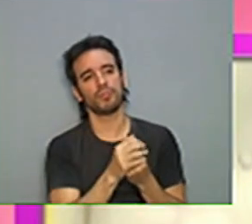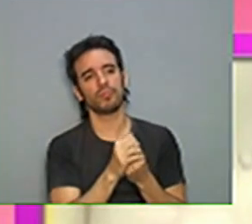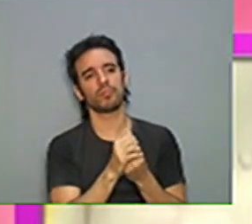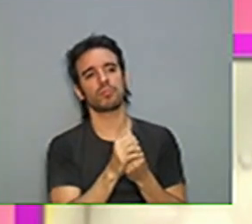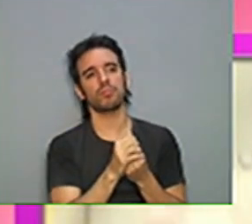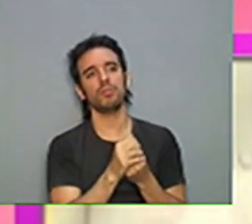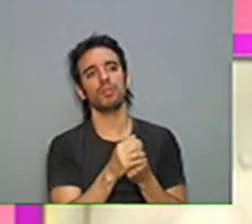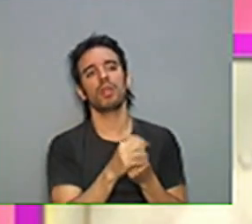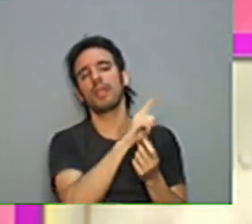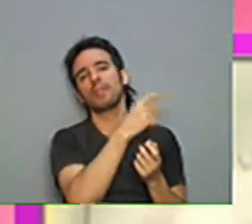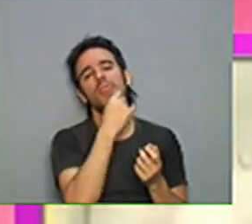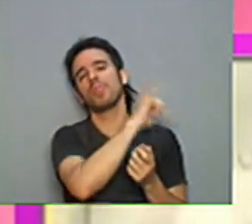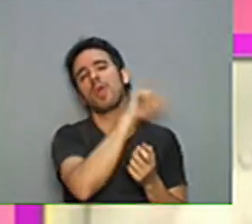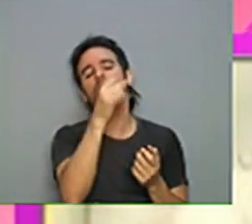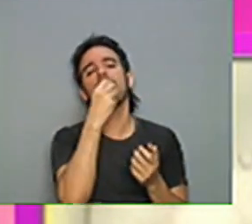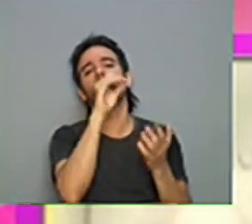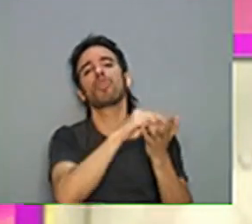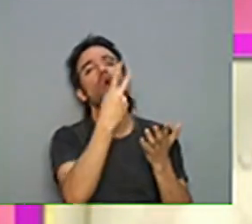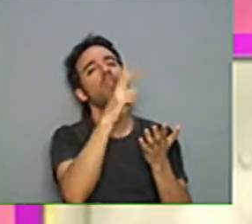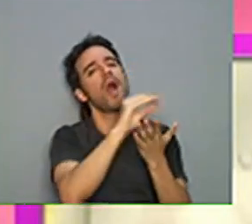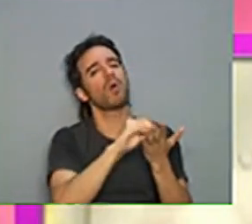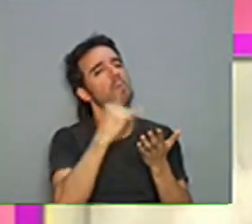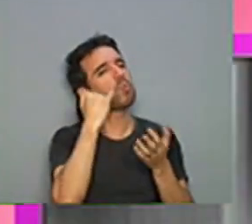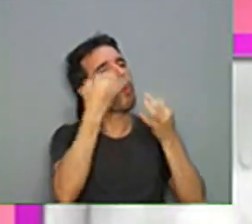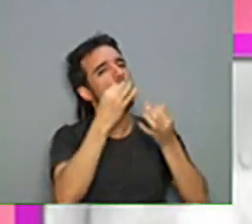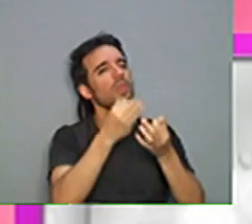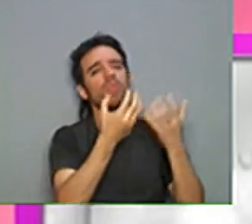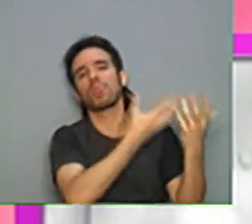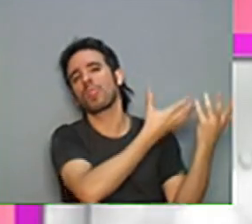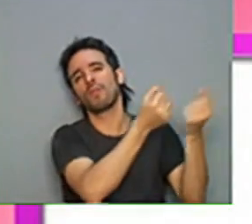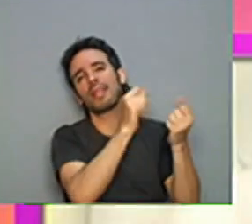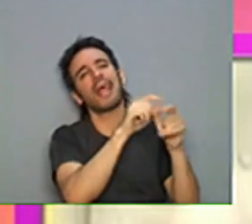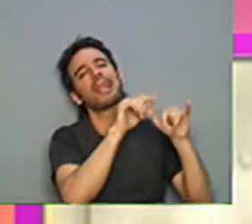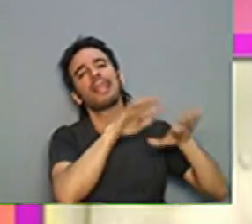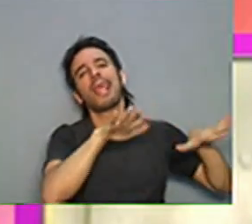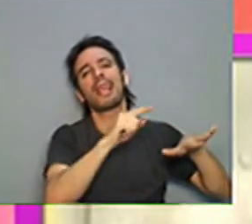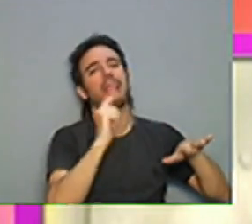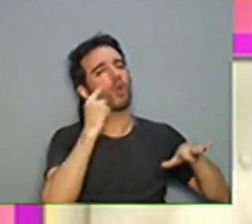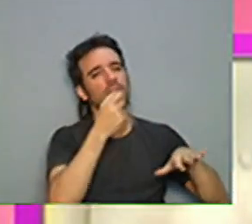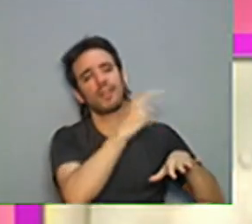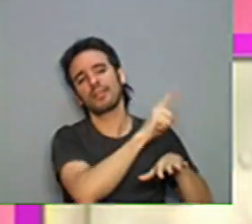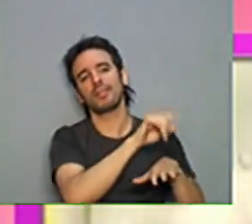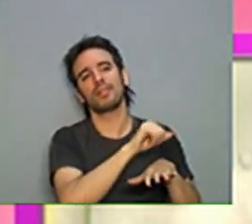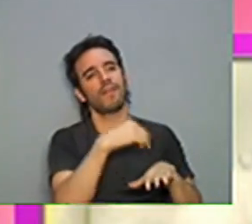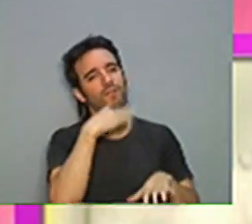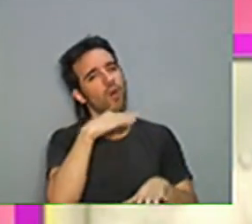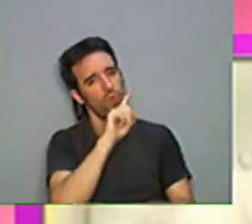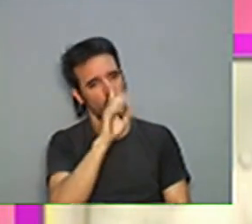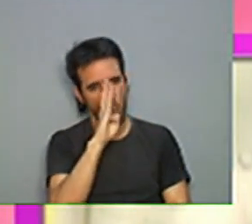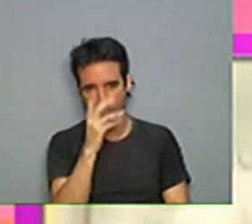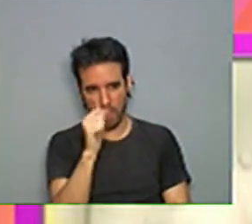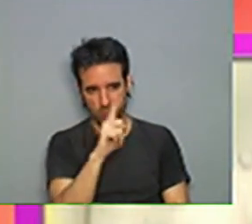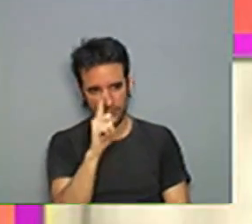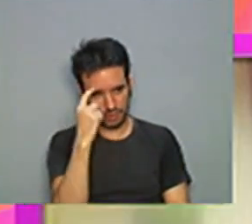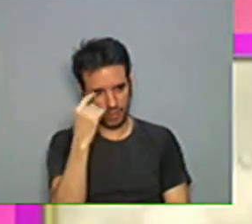puse 2 abogados muy buenos que me están defendiendo a esta nena inocente. Y boba que él llama. ¿Y dice que